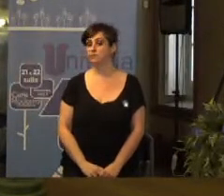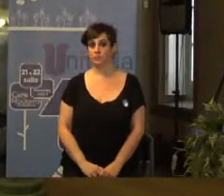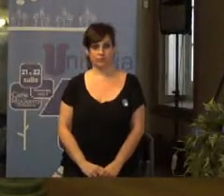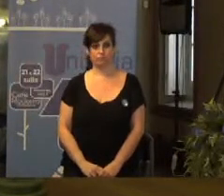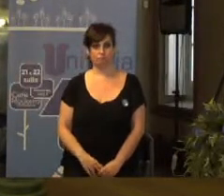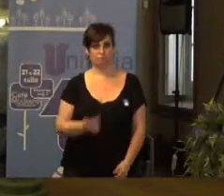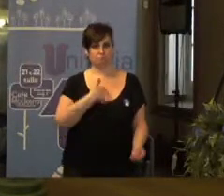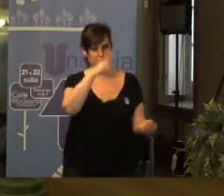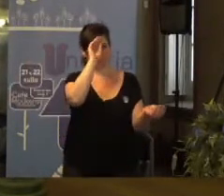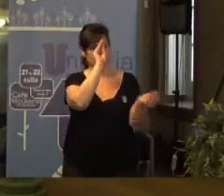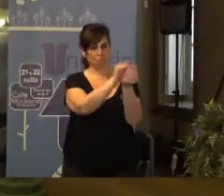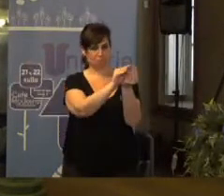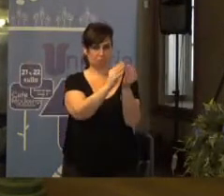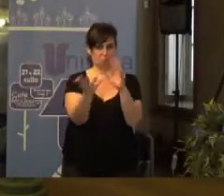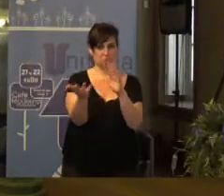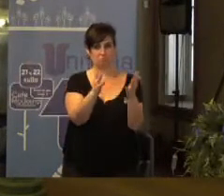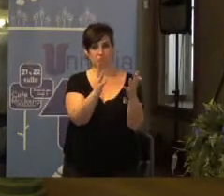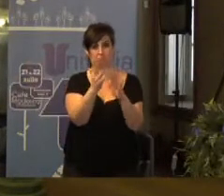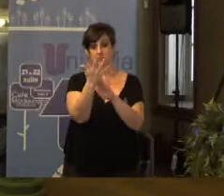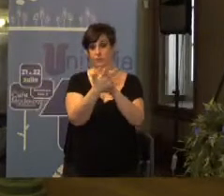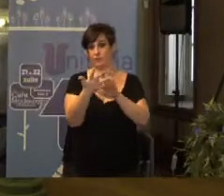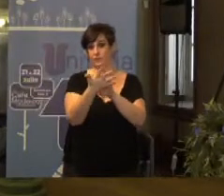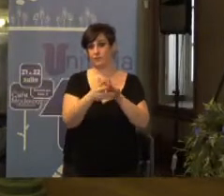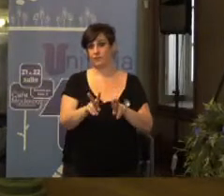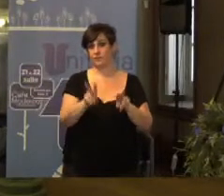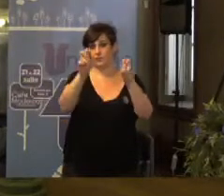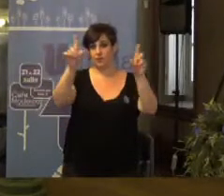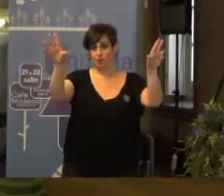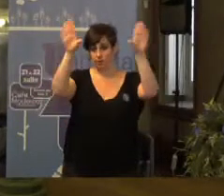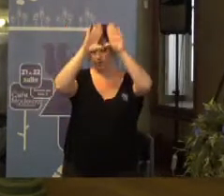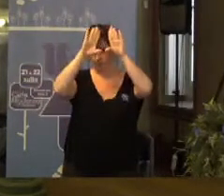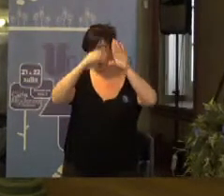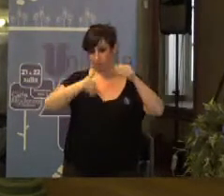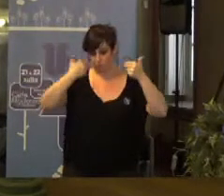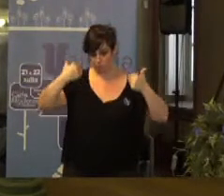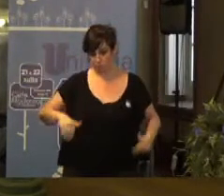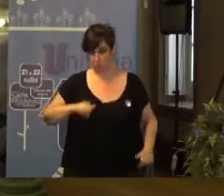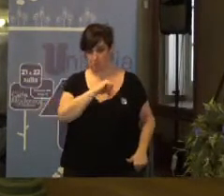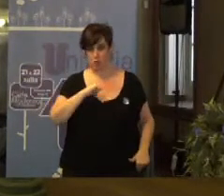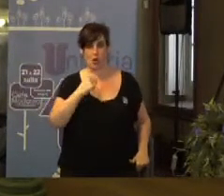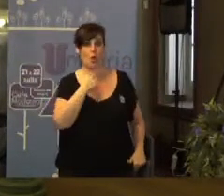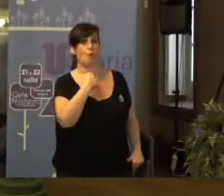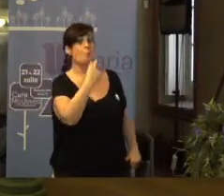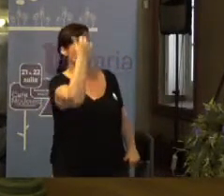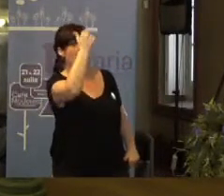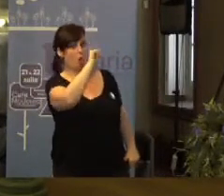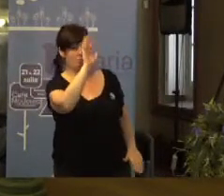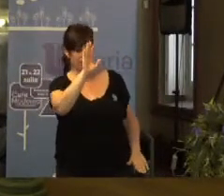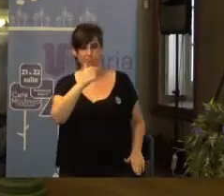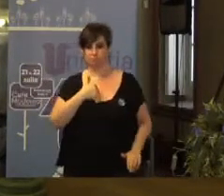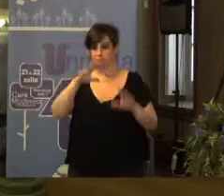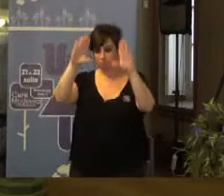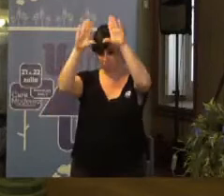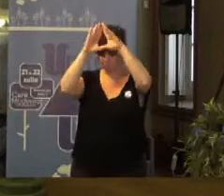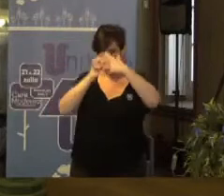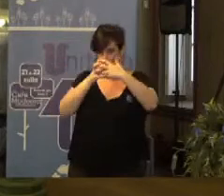Estou de acordo en líneas xerais que decides. En canto ao feminismo, que dicir a min, personalmente, eu levo loitando polo feminismo por moitos